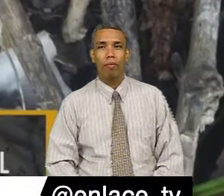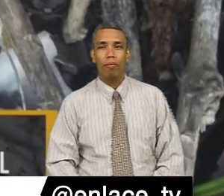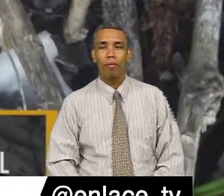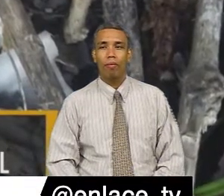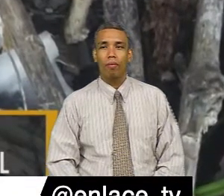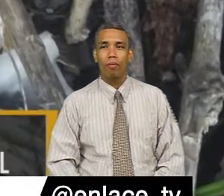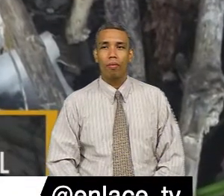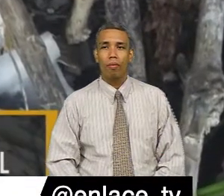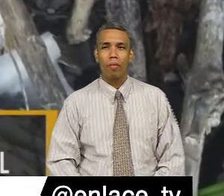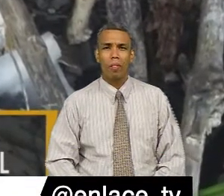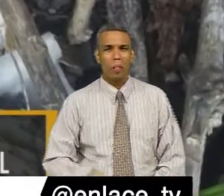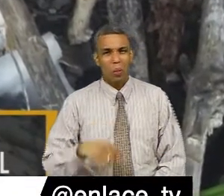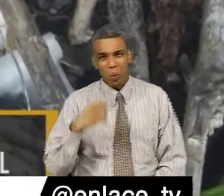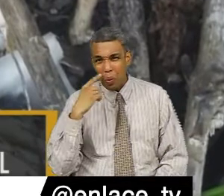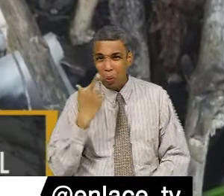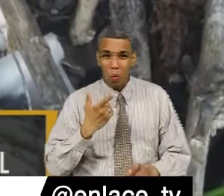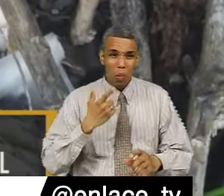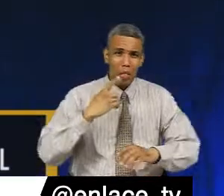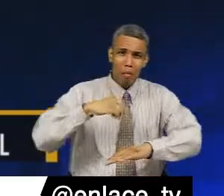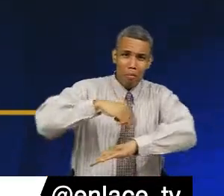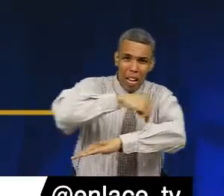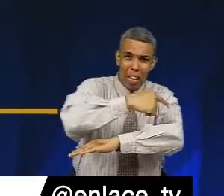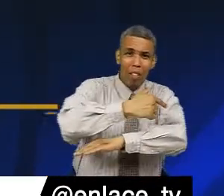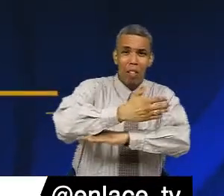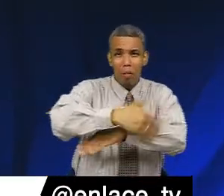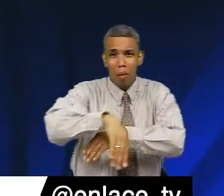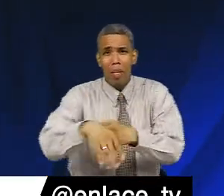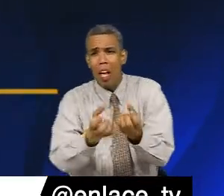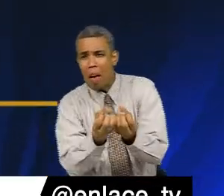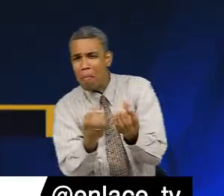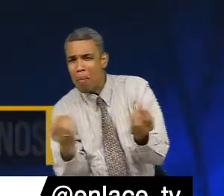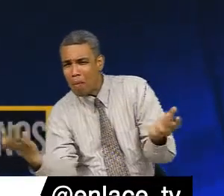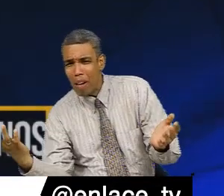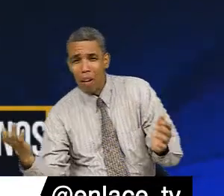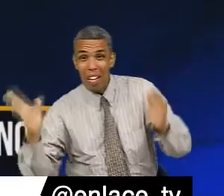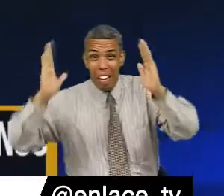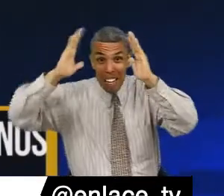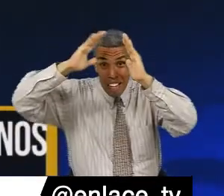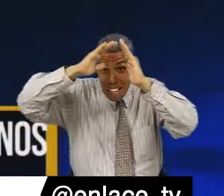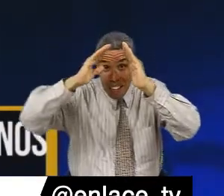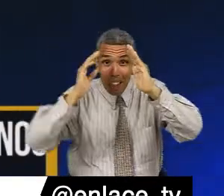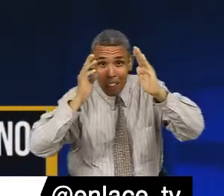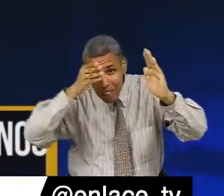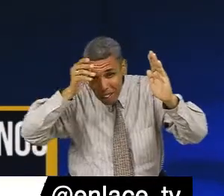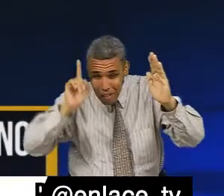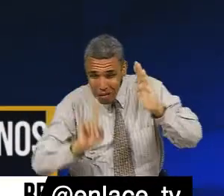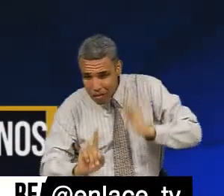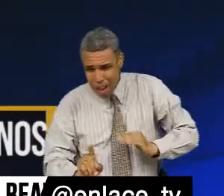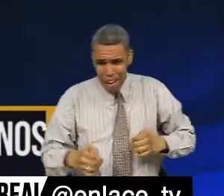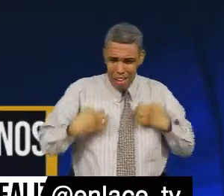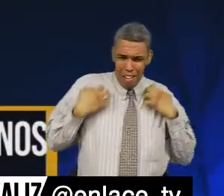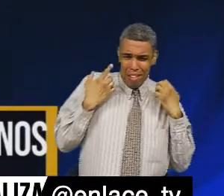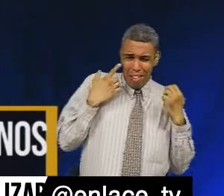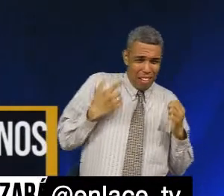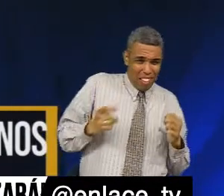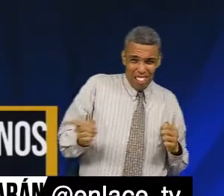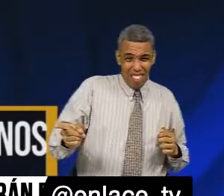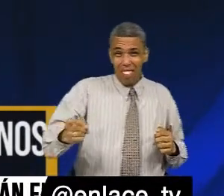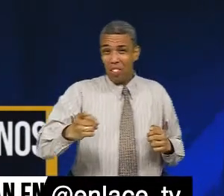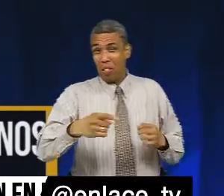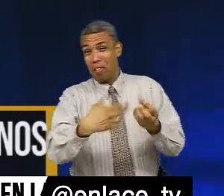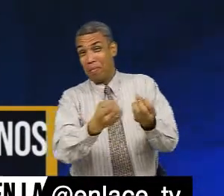En árboles, paredes, andenes y patios, así se encuentran casi que a diario los habitantes de este sector de la ciudad, los caracoles, que según ellos